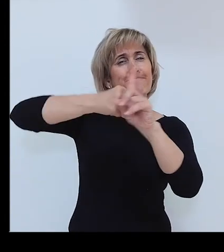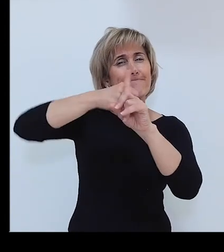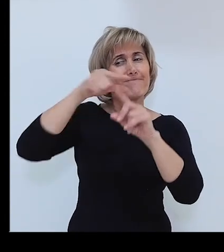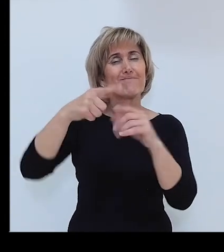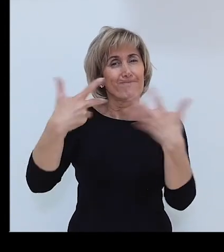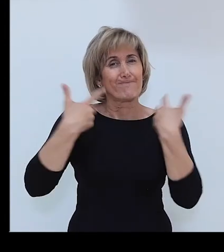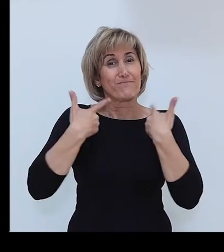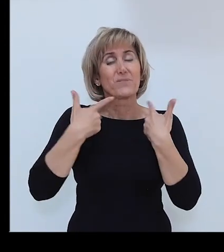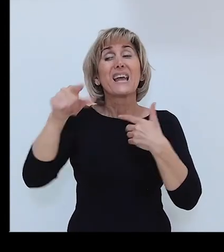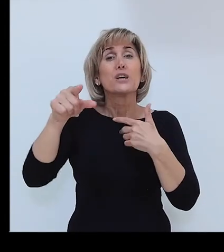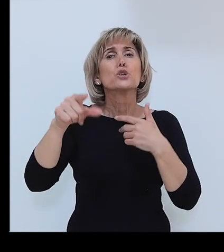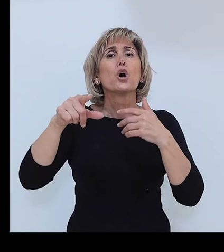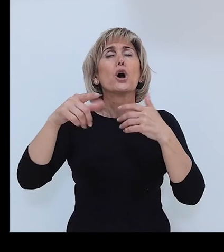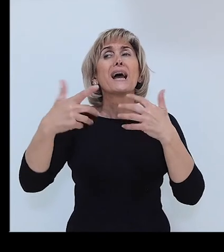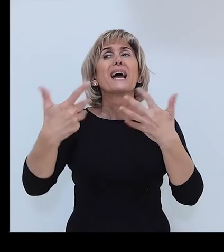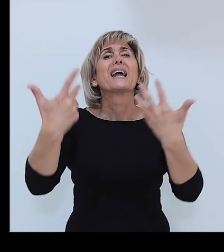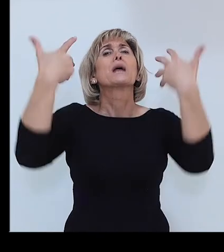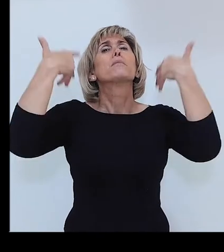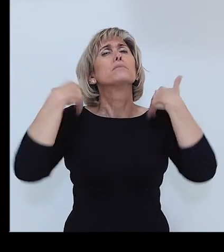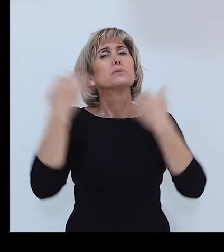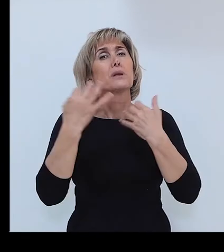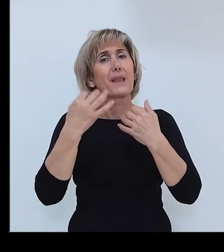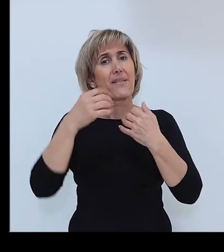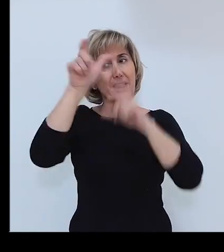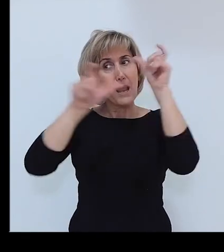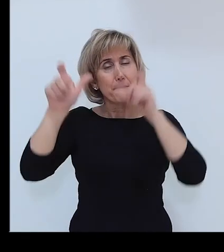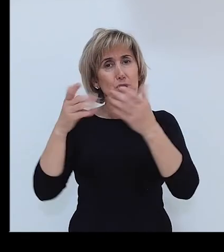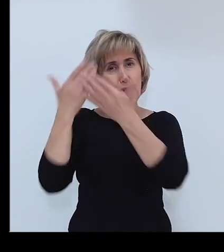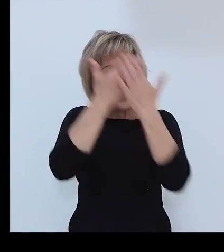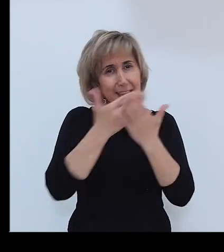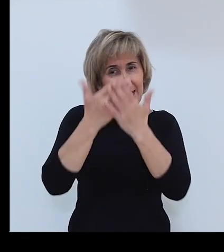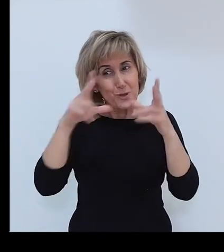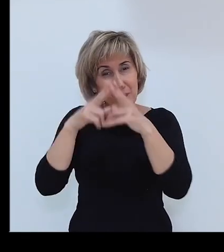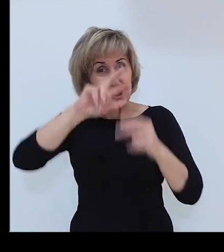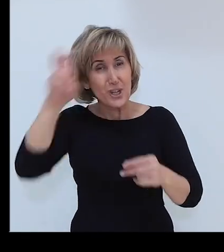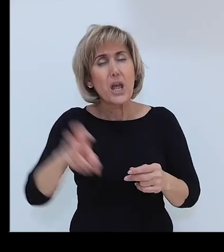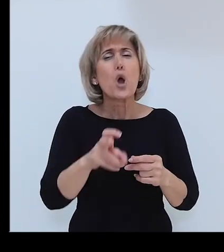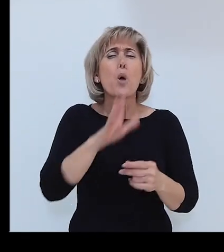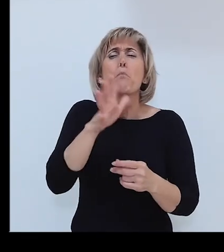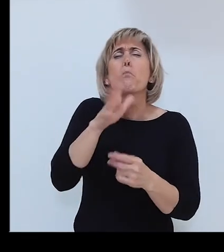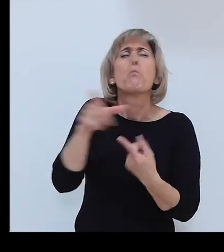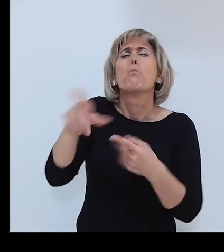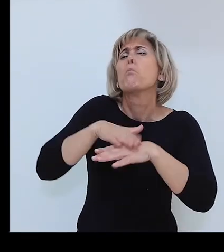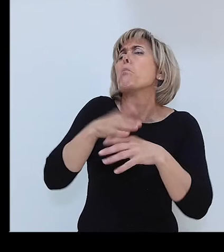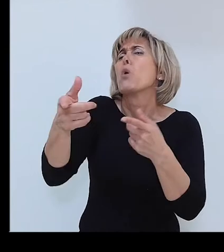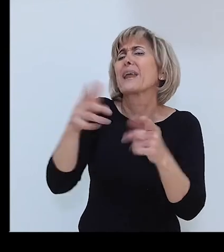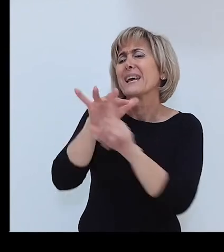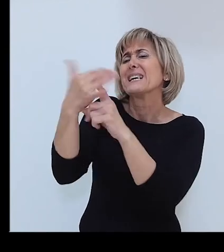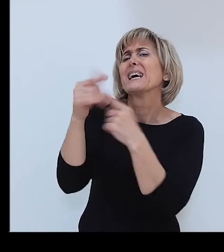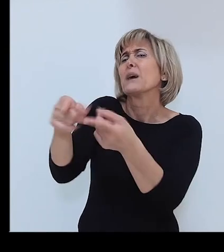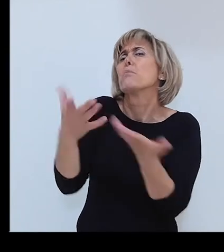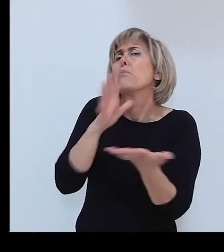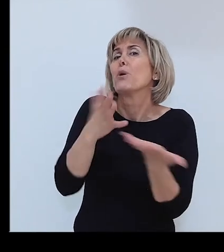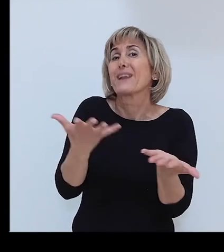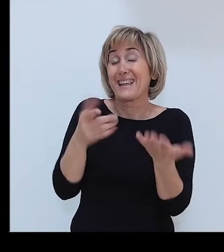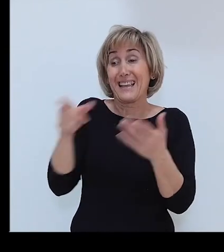se traducen en prácticas opresivas sociales, son responsabilidad moral del sociólogo o de la socióloga. Es decir, hay